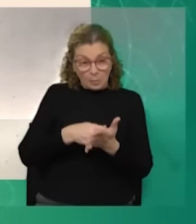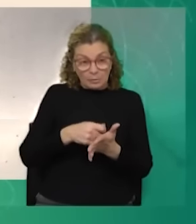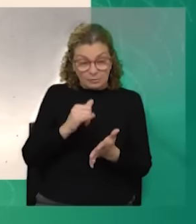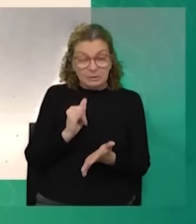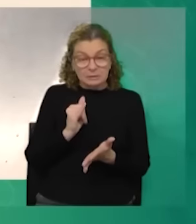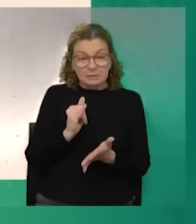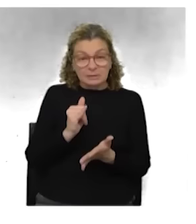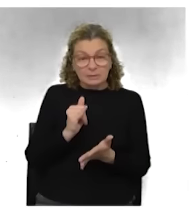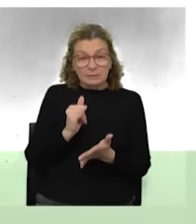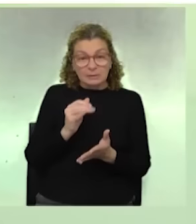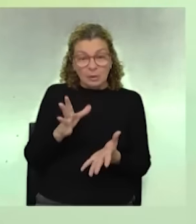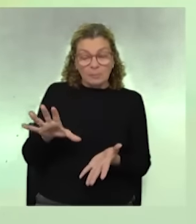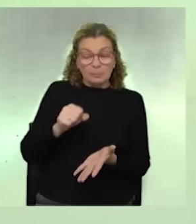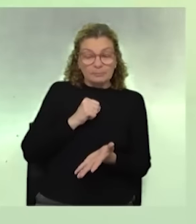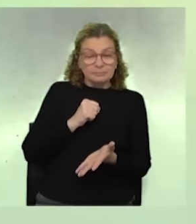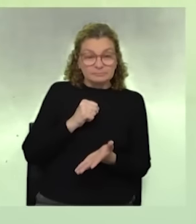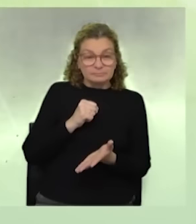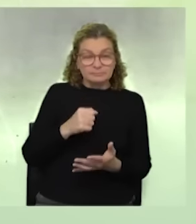y lo expropió